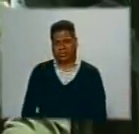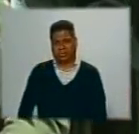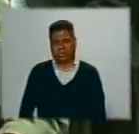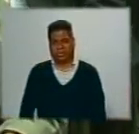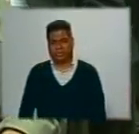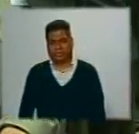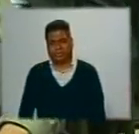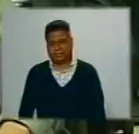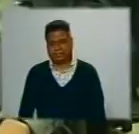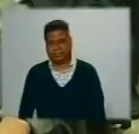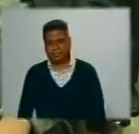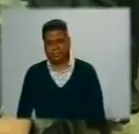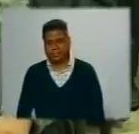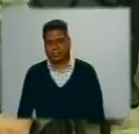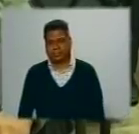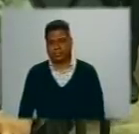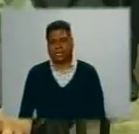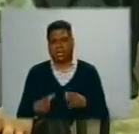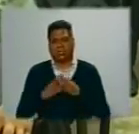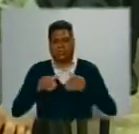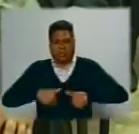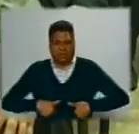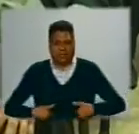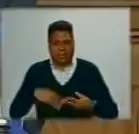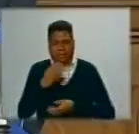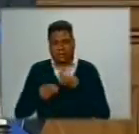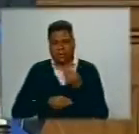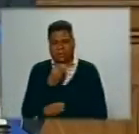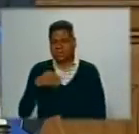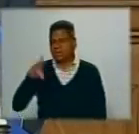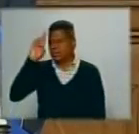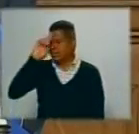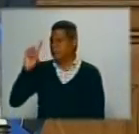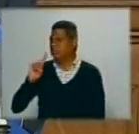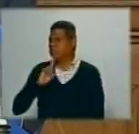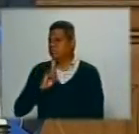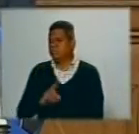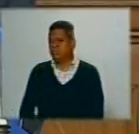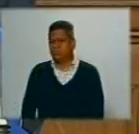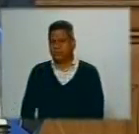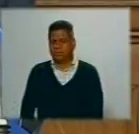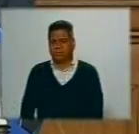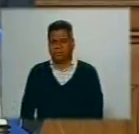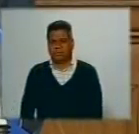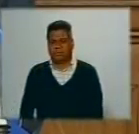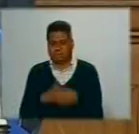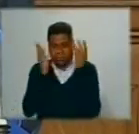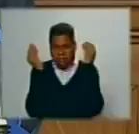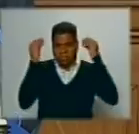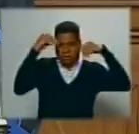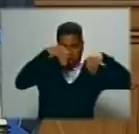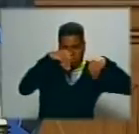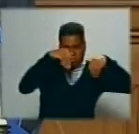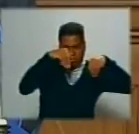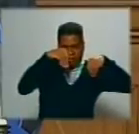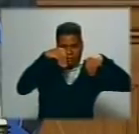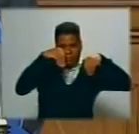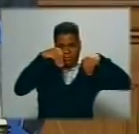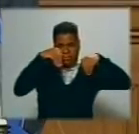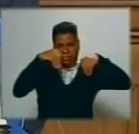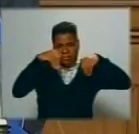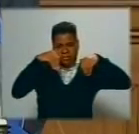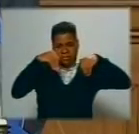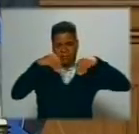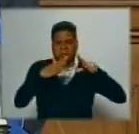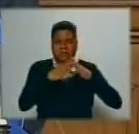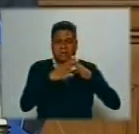Considerando que fruto de los esfuerzos realizados en República Dominicana, fue consensuado entre representantes